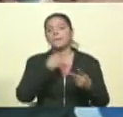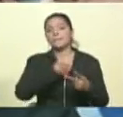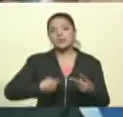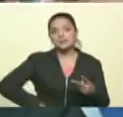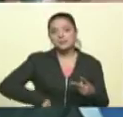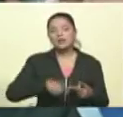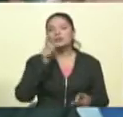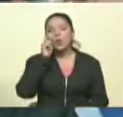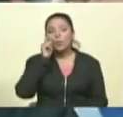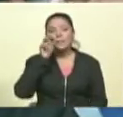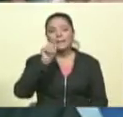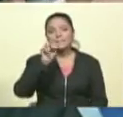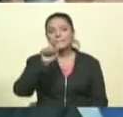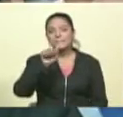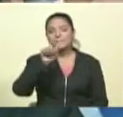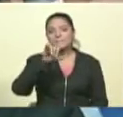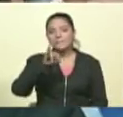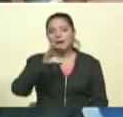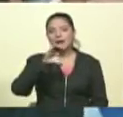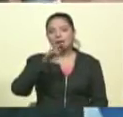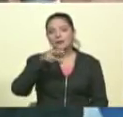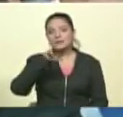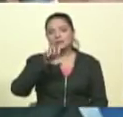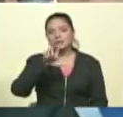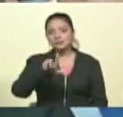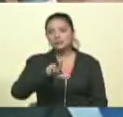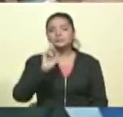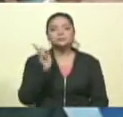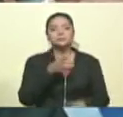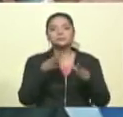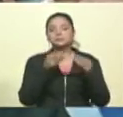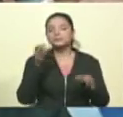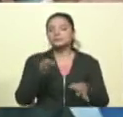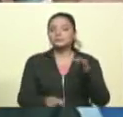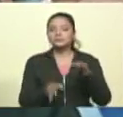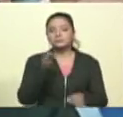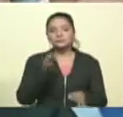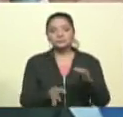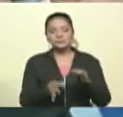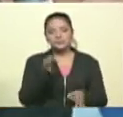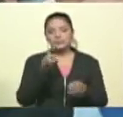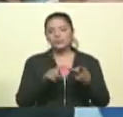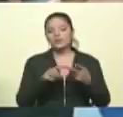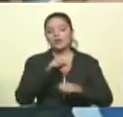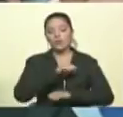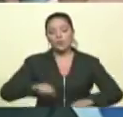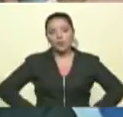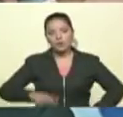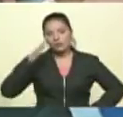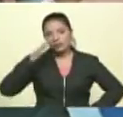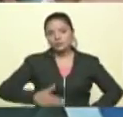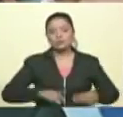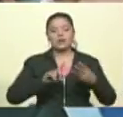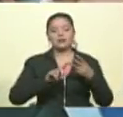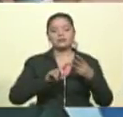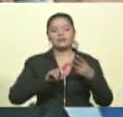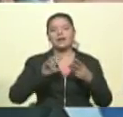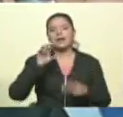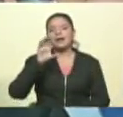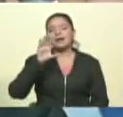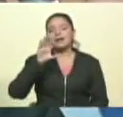Michael Moreno, de todas las instancias auxiliares de justicia, Guardia Nacional, SEBIN,